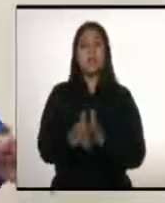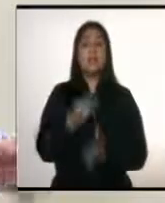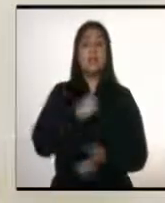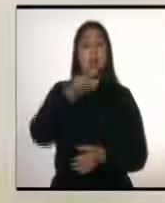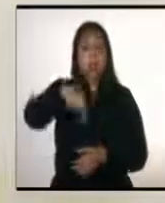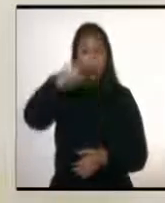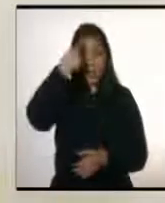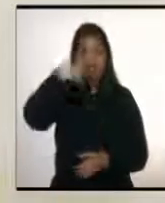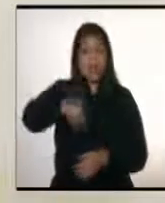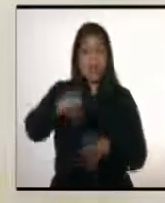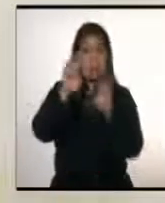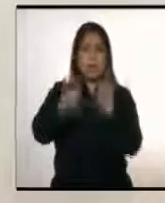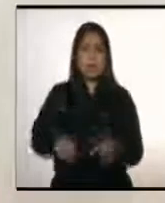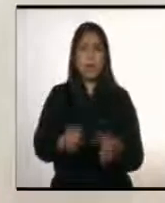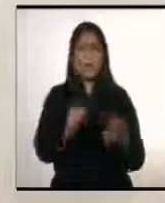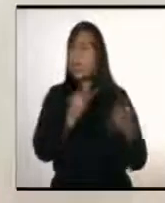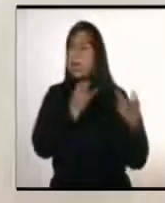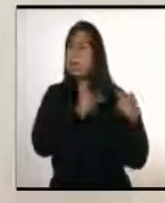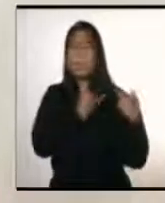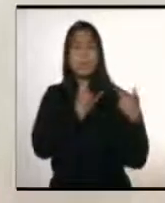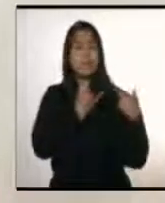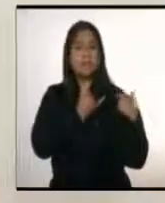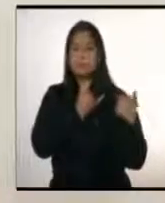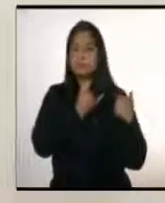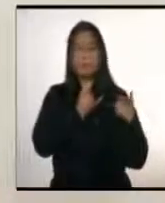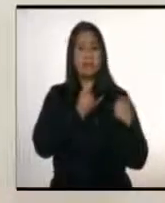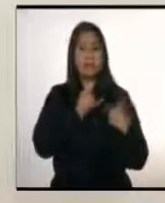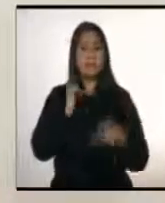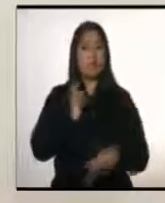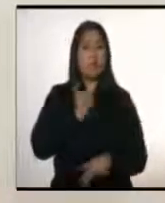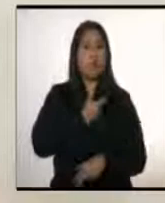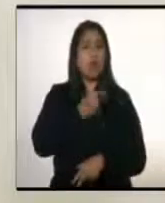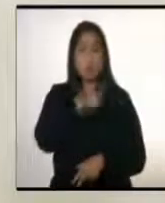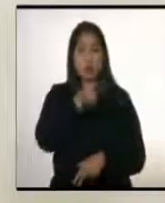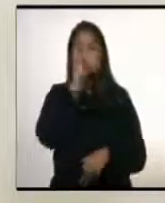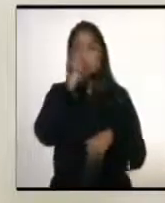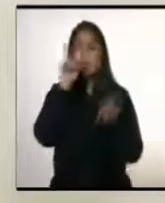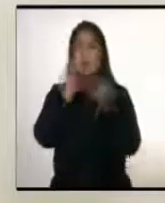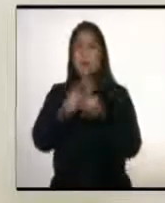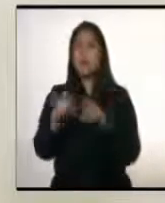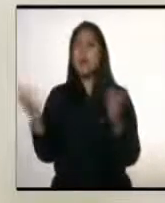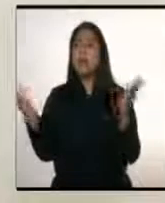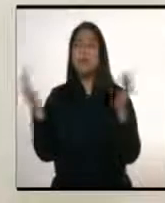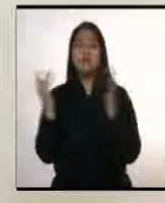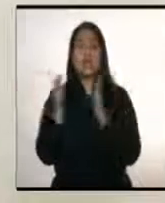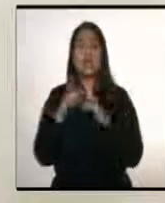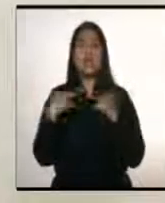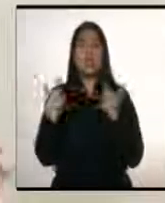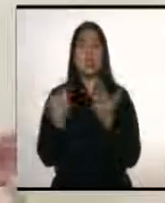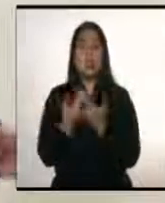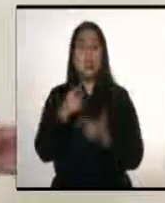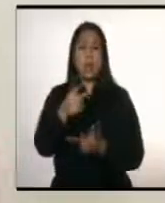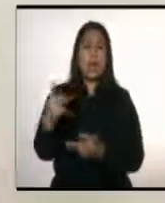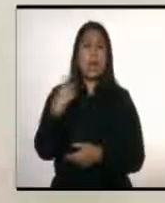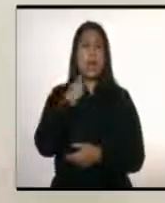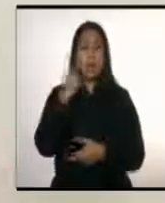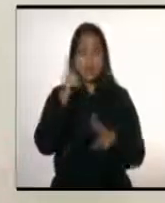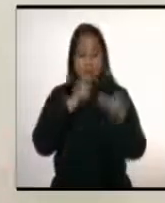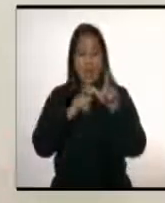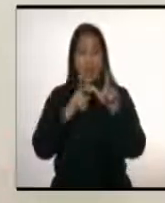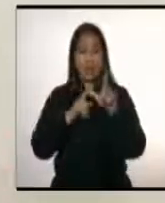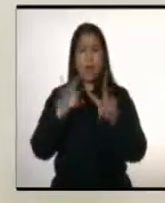personas irresponsables en el Congreso de la República también citaron incluso a la jefa del Laboratorio Nacional de